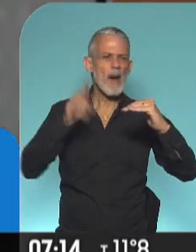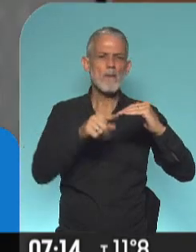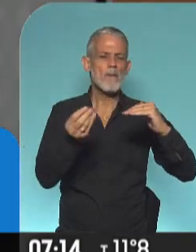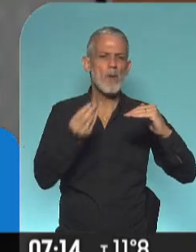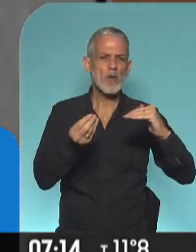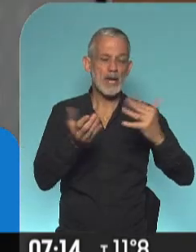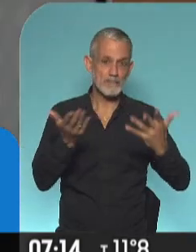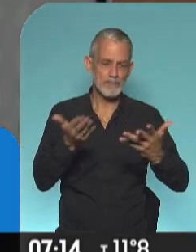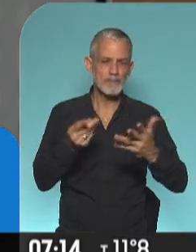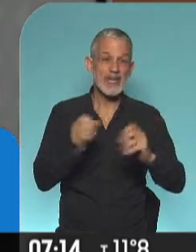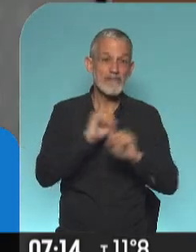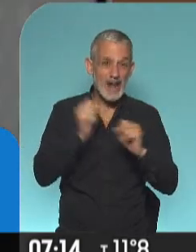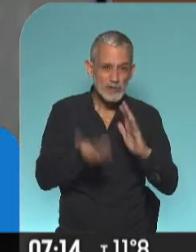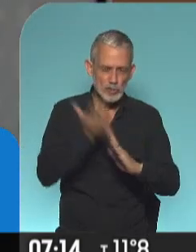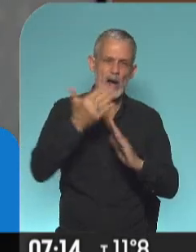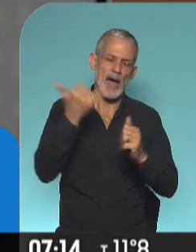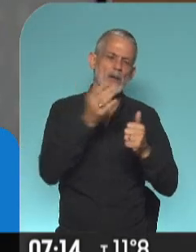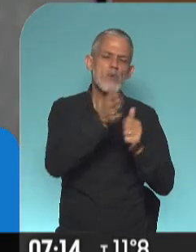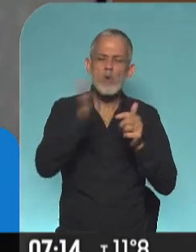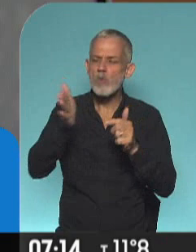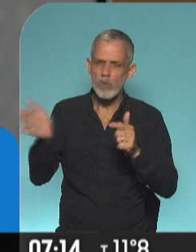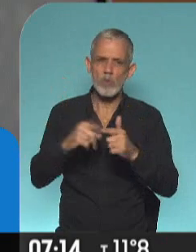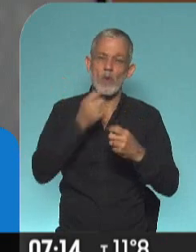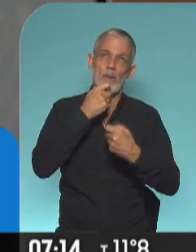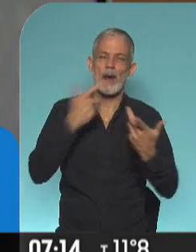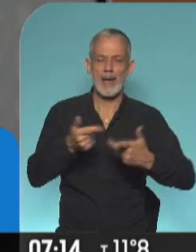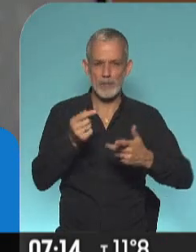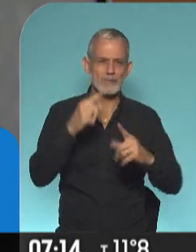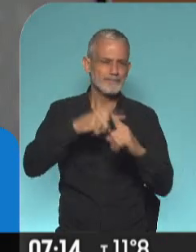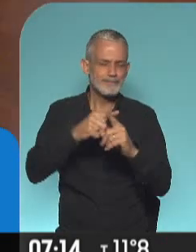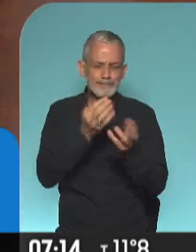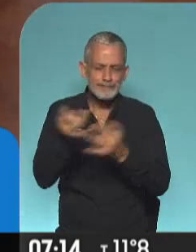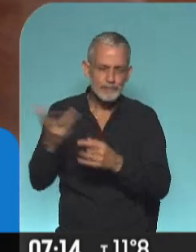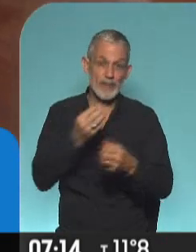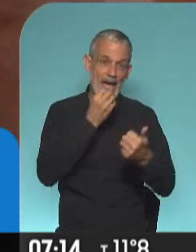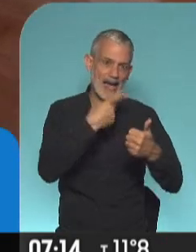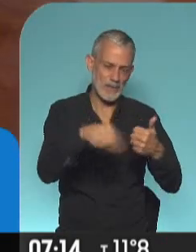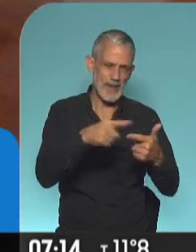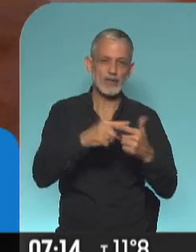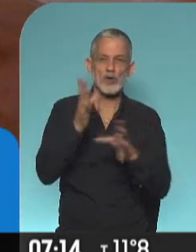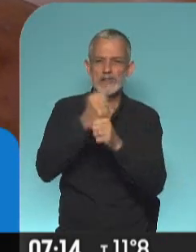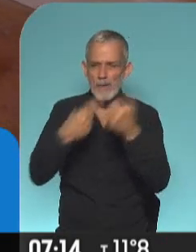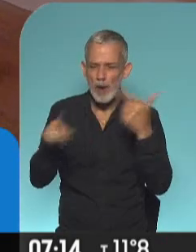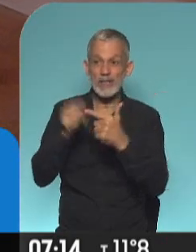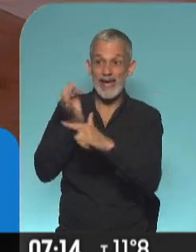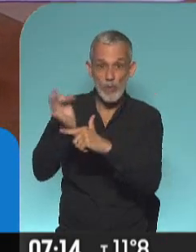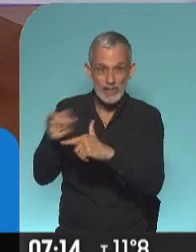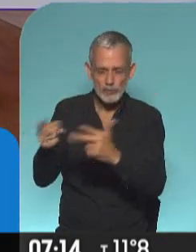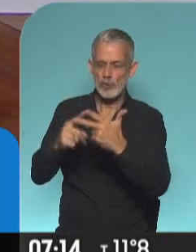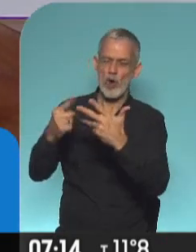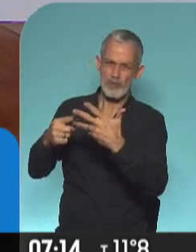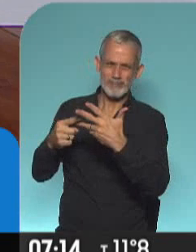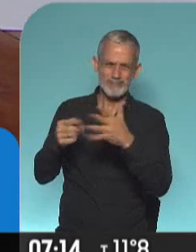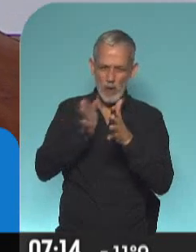Eso ocurre porque la inflación tiene varios rubros. Mide, por ejemplo, alimentos, transporte, educación.